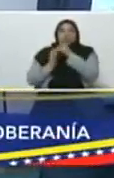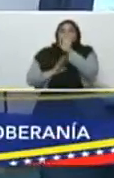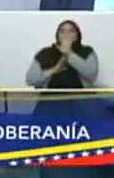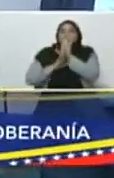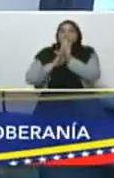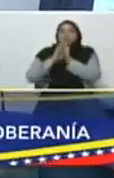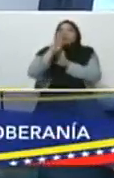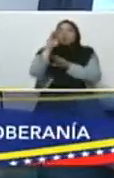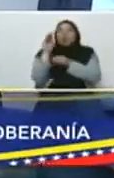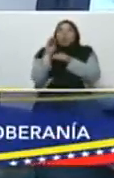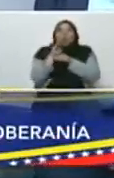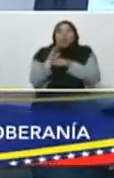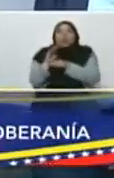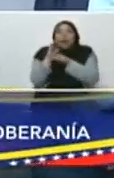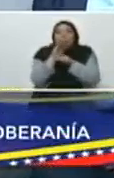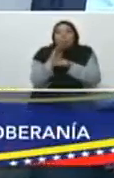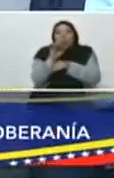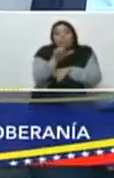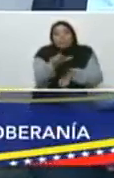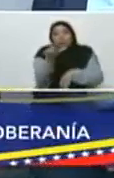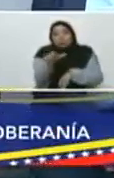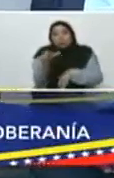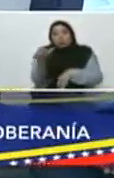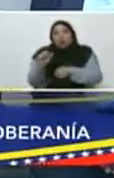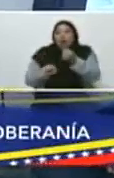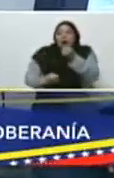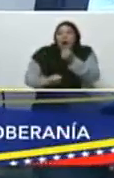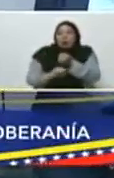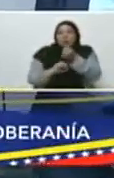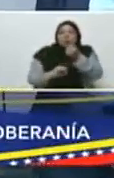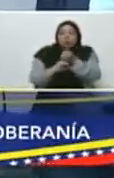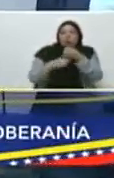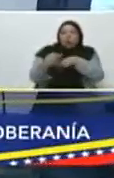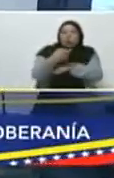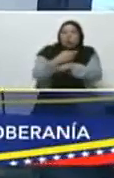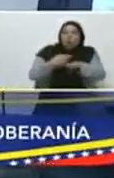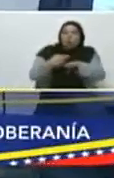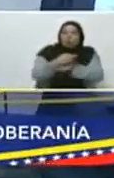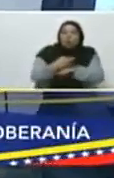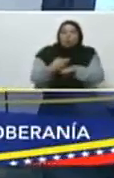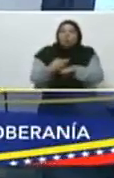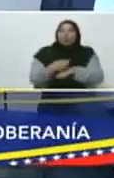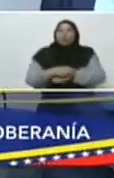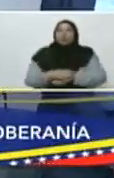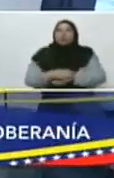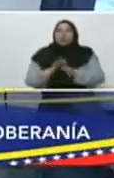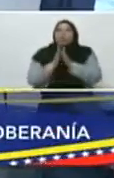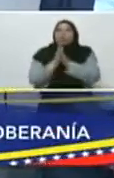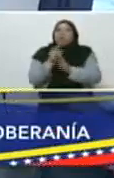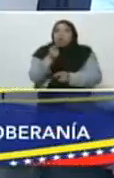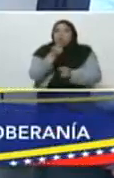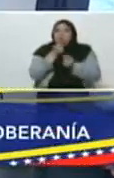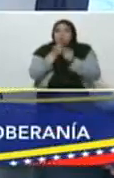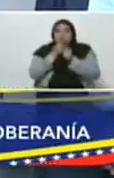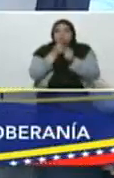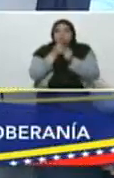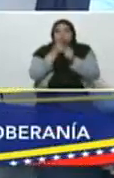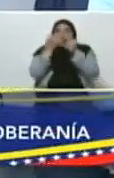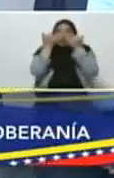nos protegió están muy apoyado desde su gobierno acá. Acércate y hoy un poco el micrófono, Cartier. Y